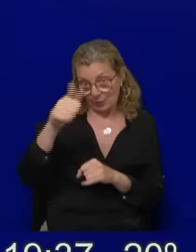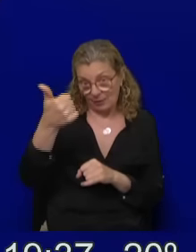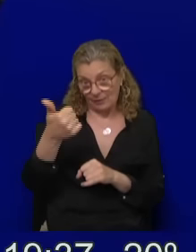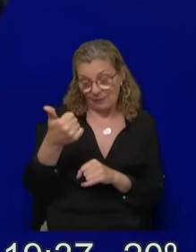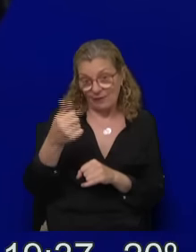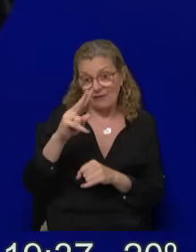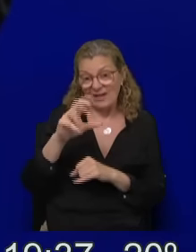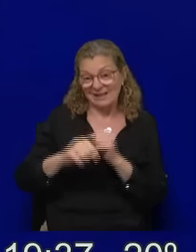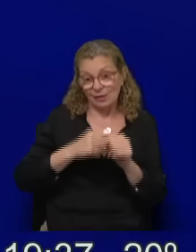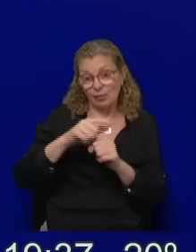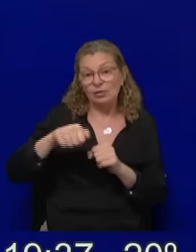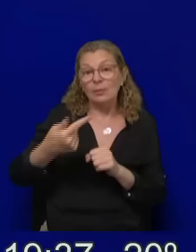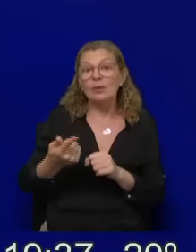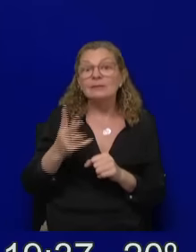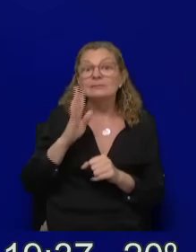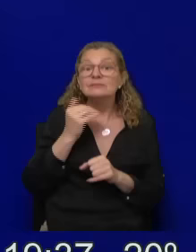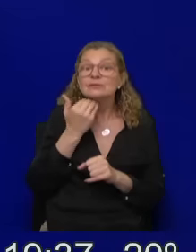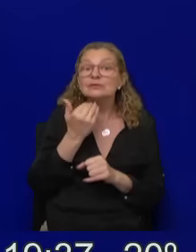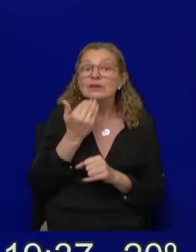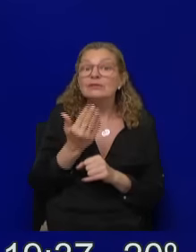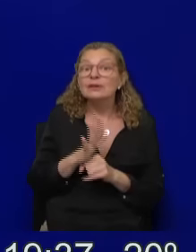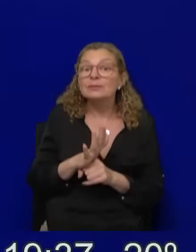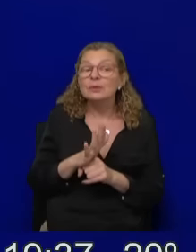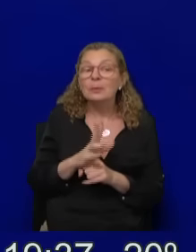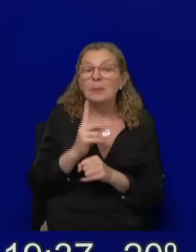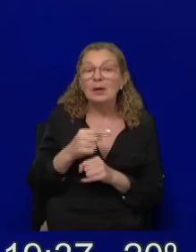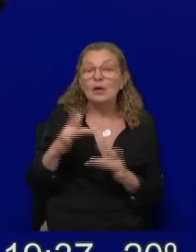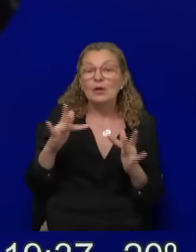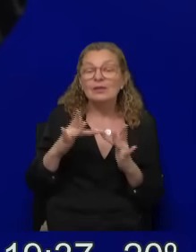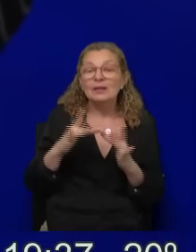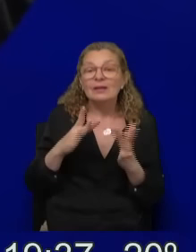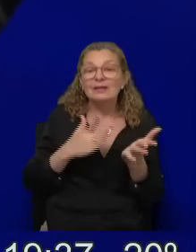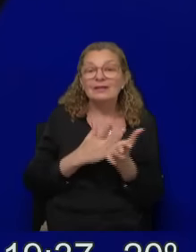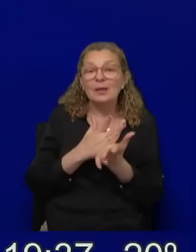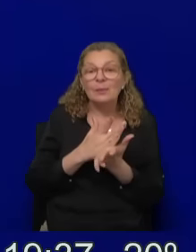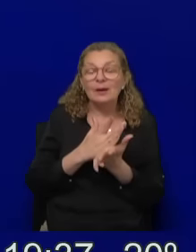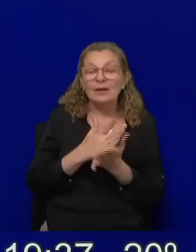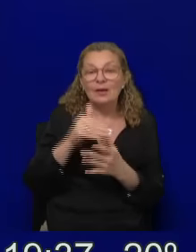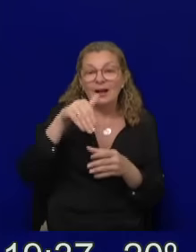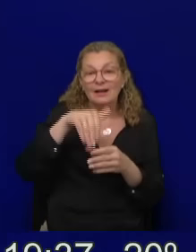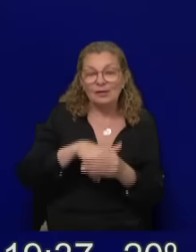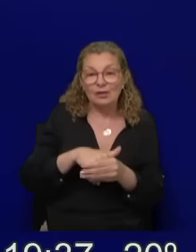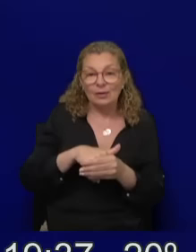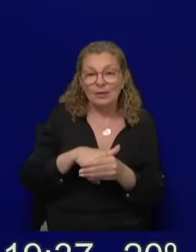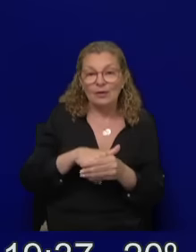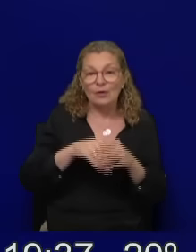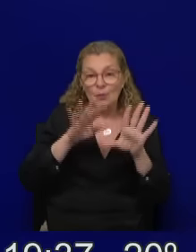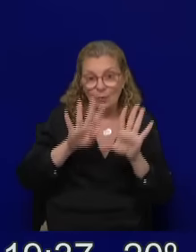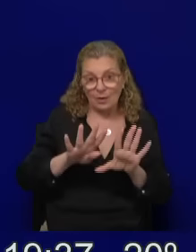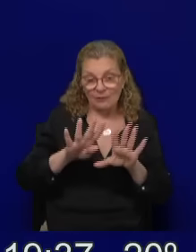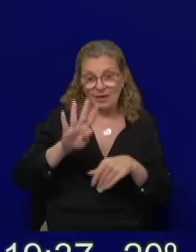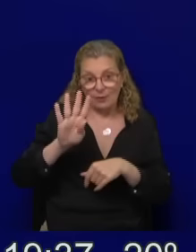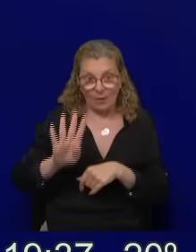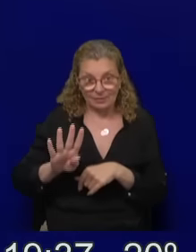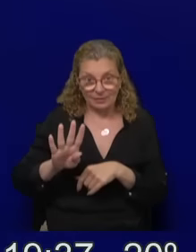20 años después, ¿qué va a pasar? No lo sabemos, Josema, pero coincide porque siempre van a coincidir las elecciones en el 9 y en el